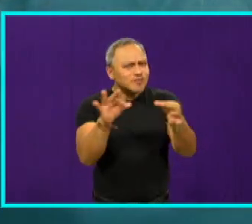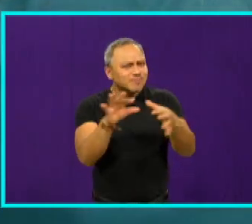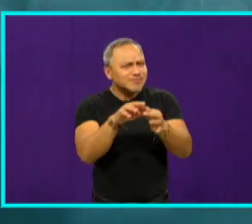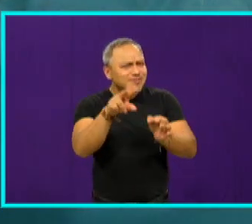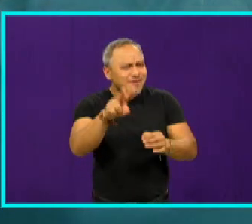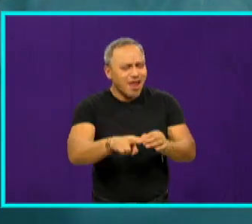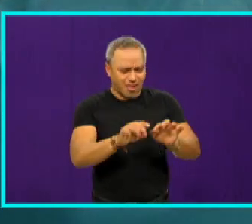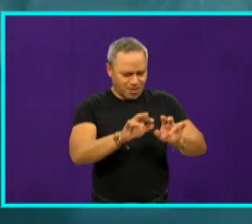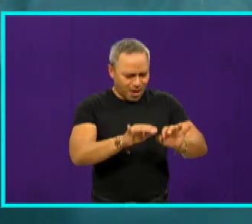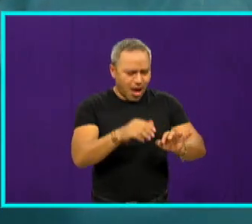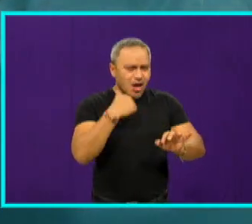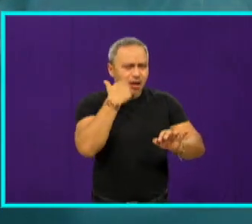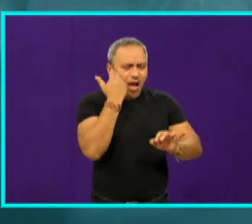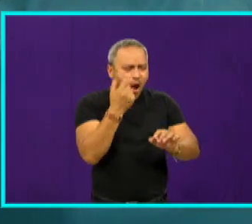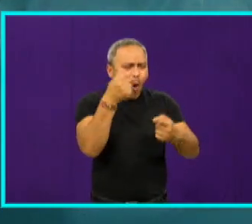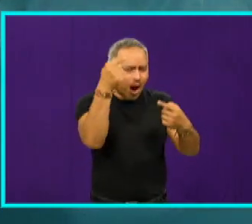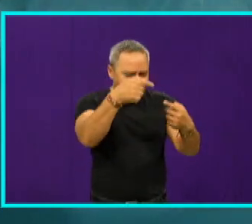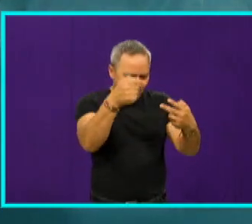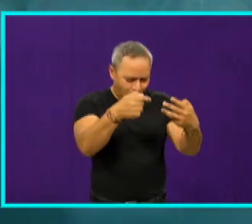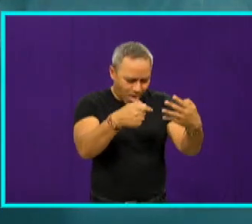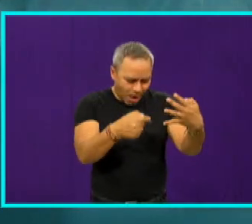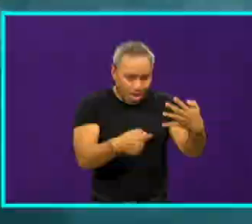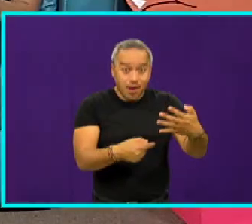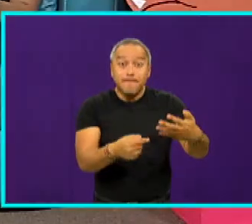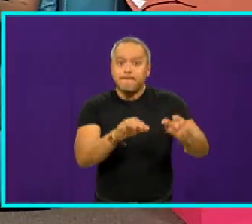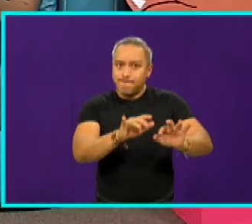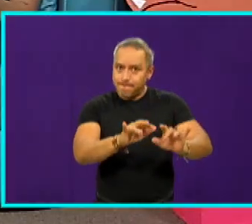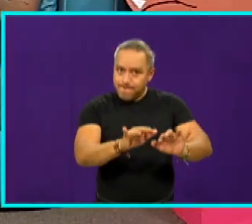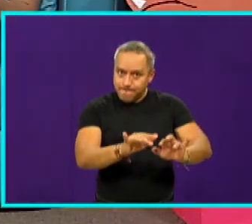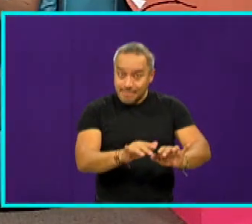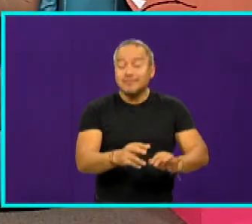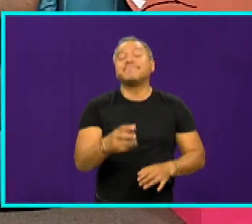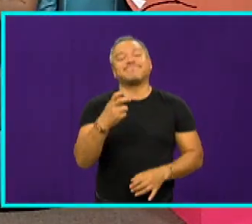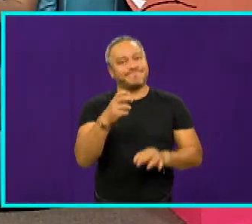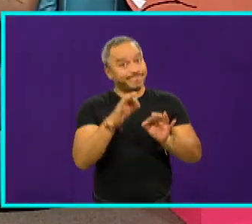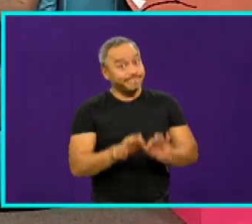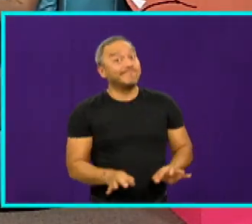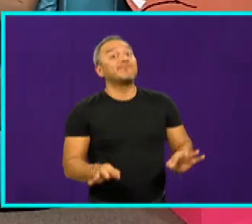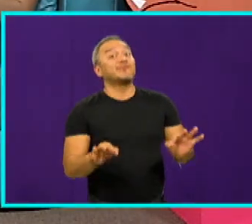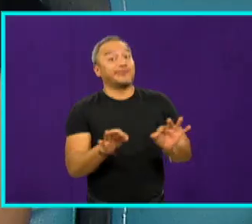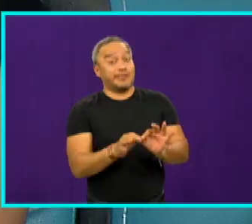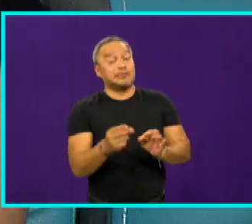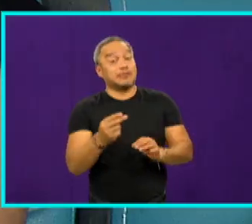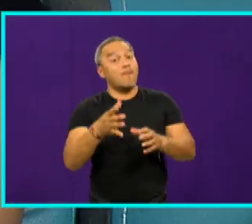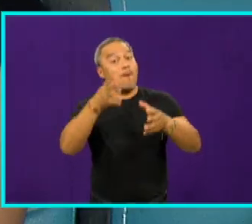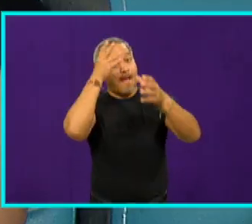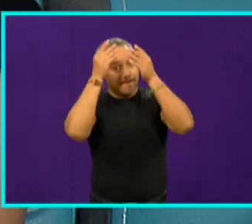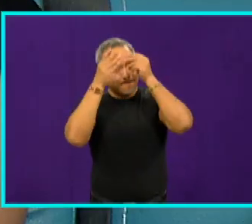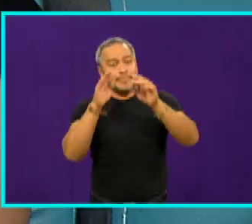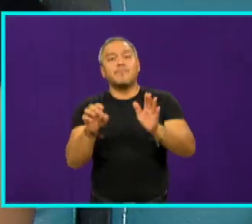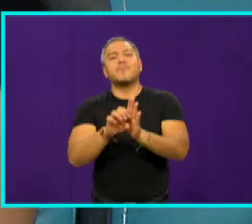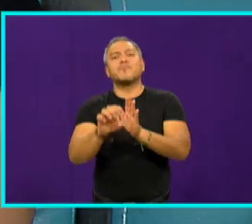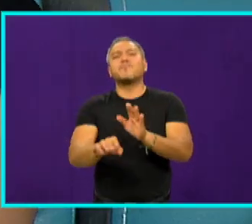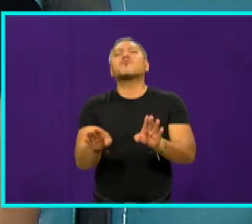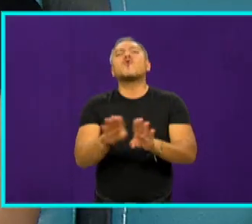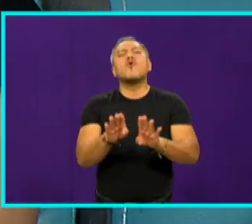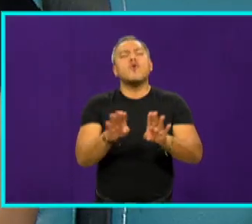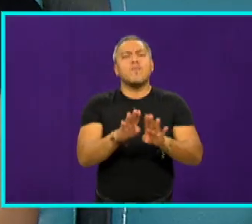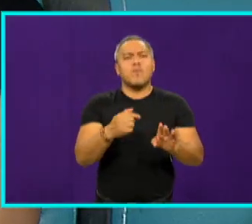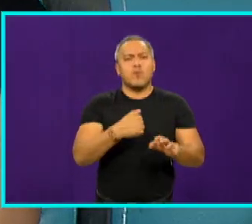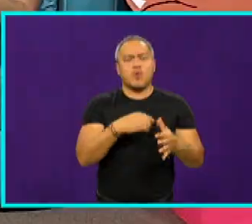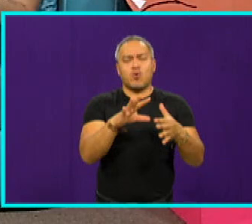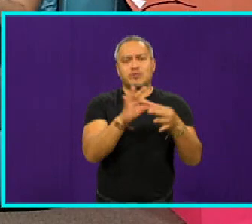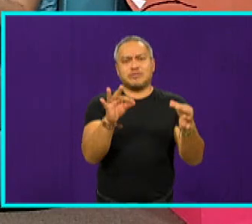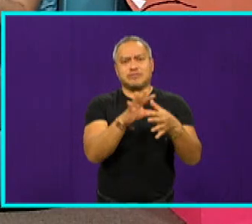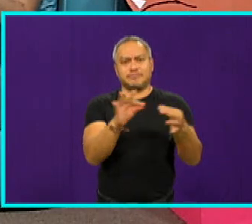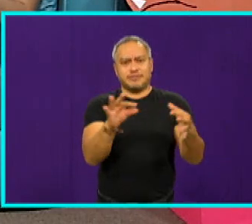que nosotros pongamos en este prompt. Hablábamos de que para todo hay que aprender. Tenemos que estudiar. ¿Cómo describo el prompt? Recordemos, así se